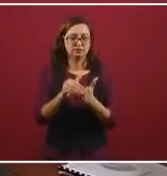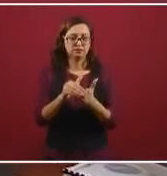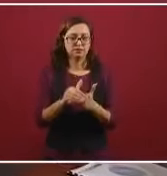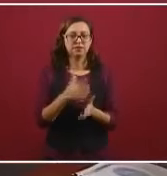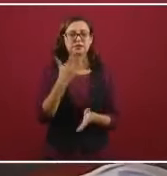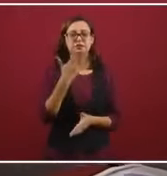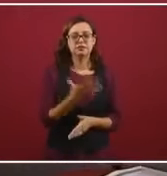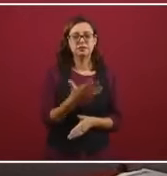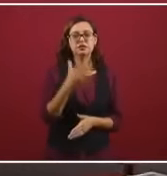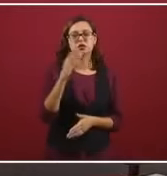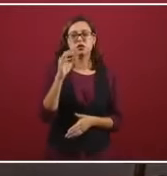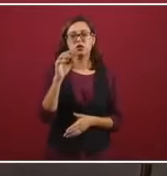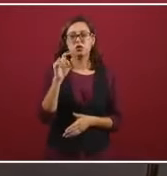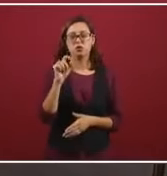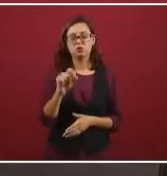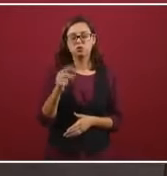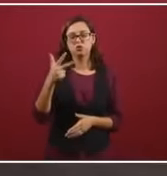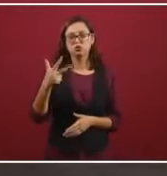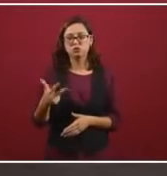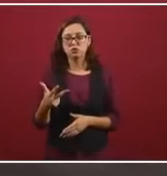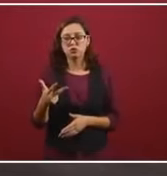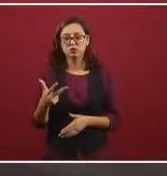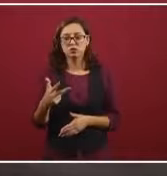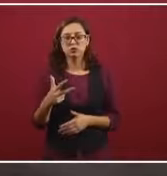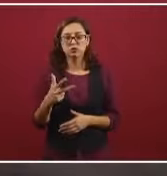5.8 mil millones de dólares.